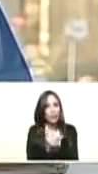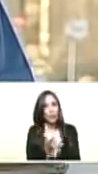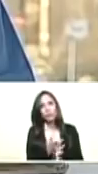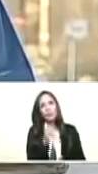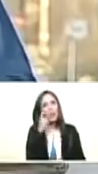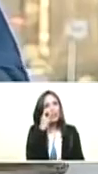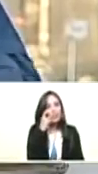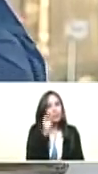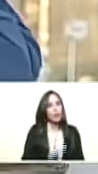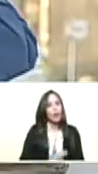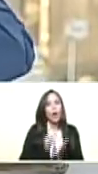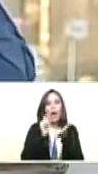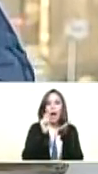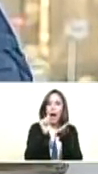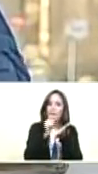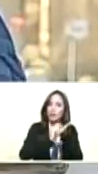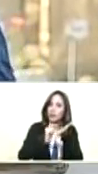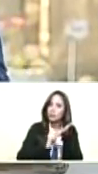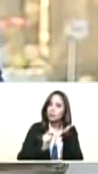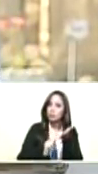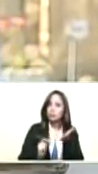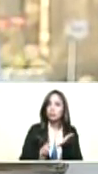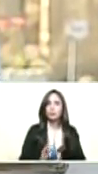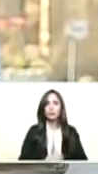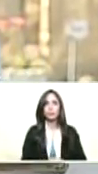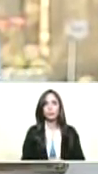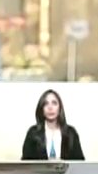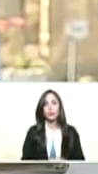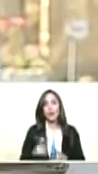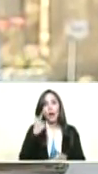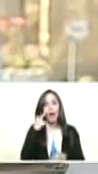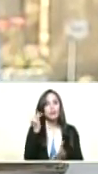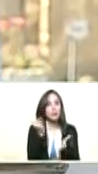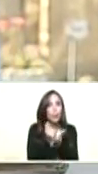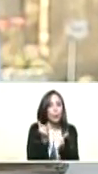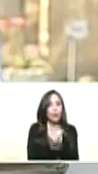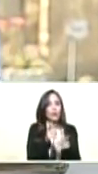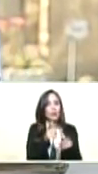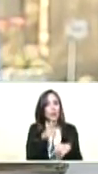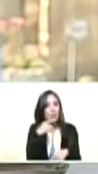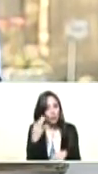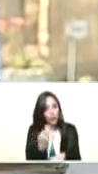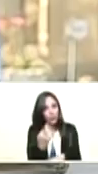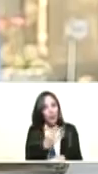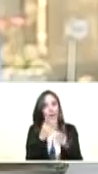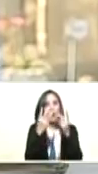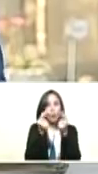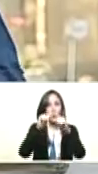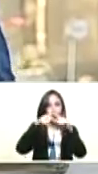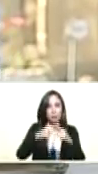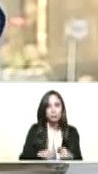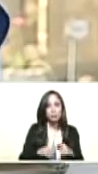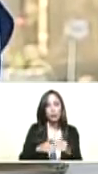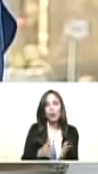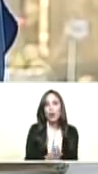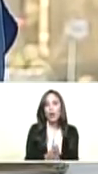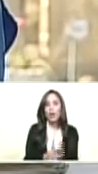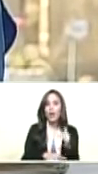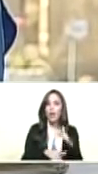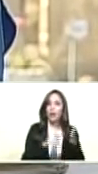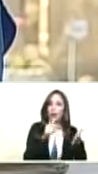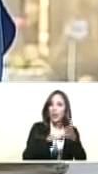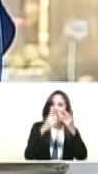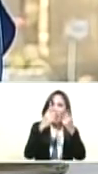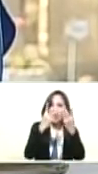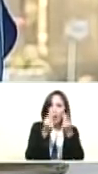se levanta el acta una vez que se hace la auditoría y se confirma que el número de papelitos y los votos que dicen los papelitos que